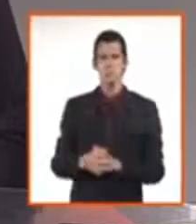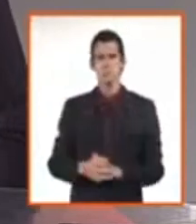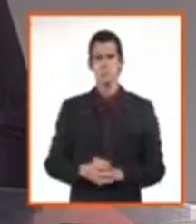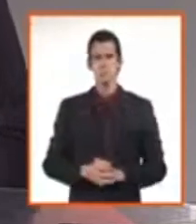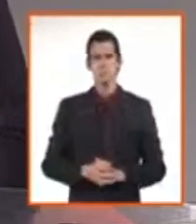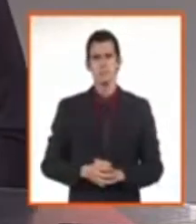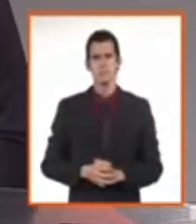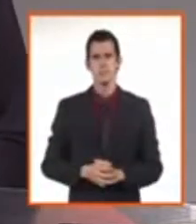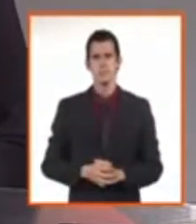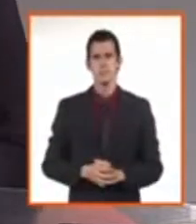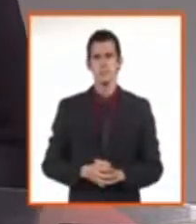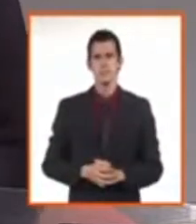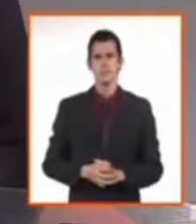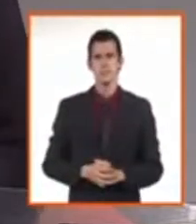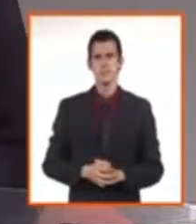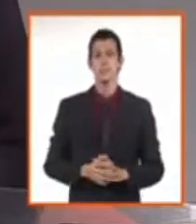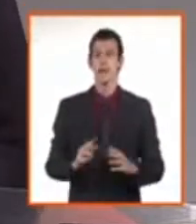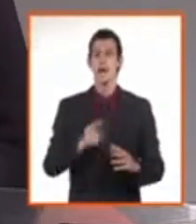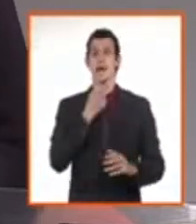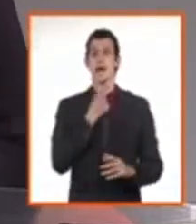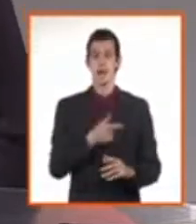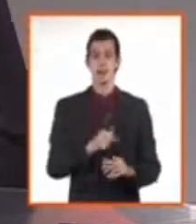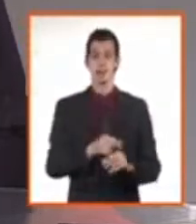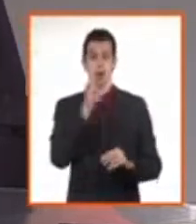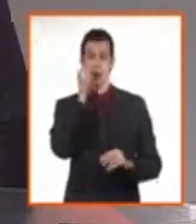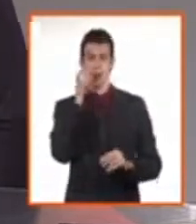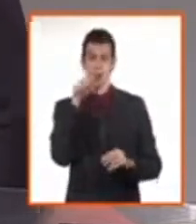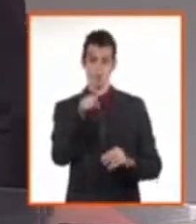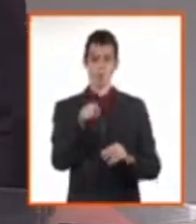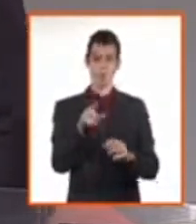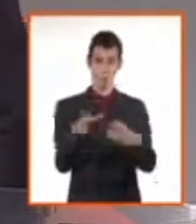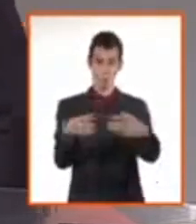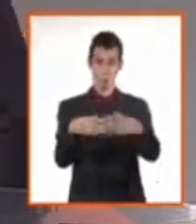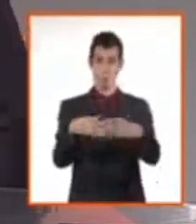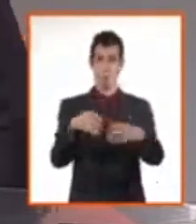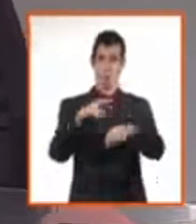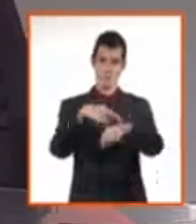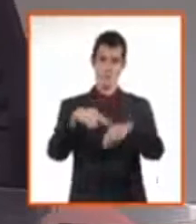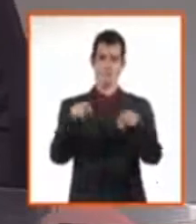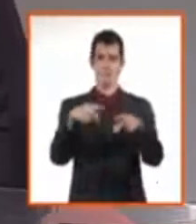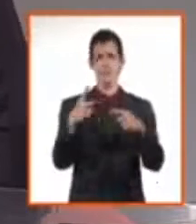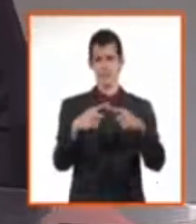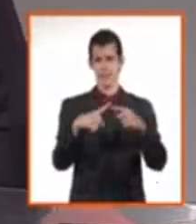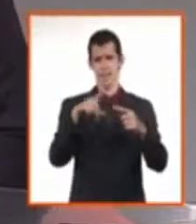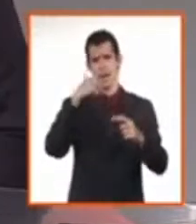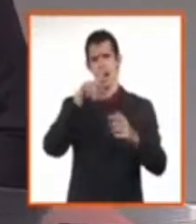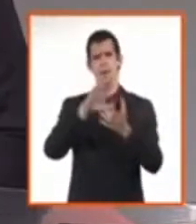y de gente que realmente cree en lo que dice y en lo que piensa y que defiende intereses propios